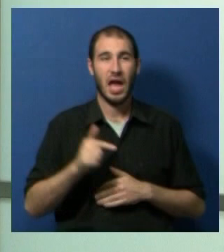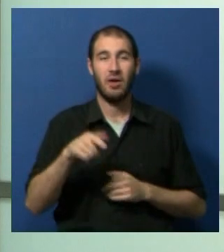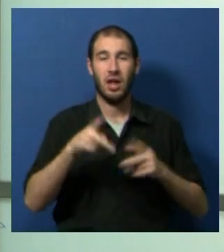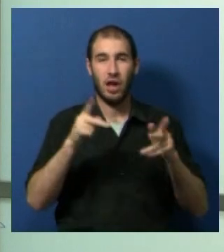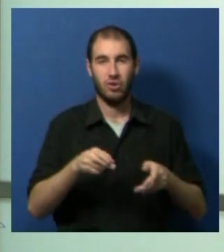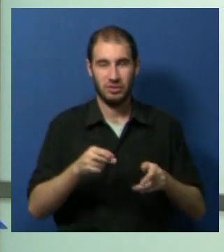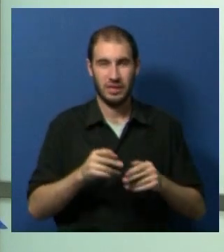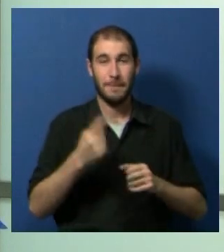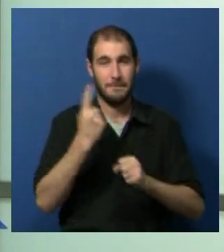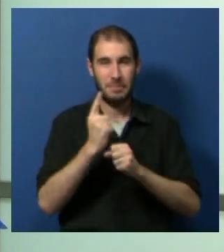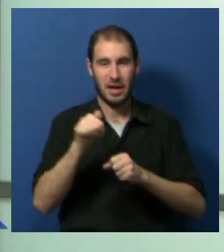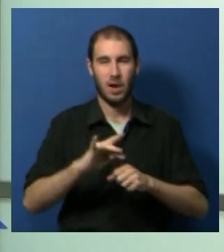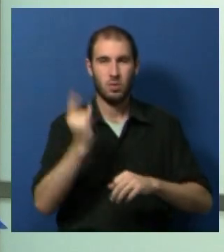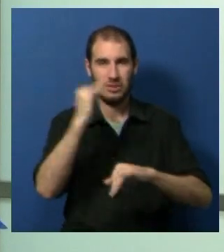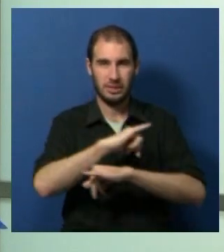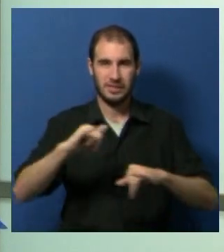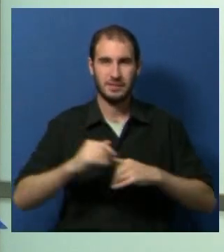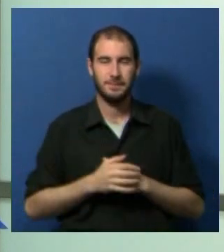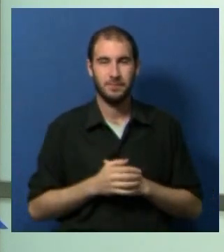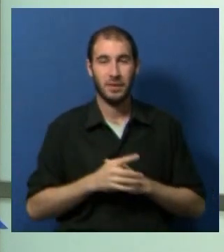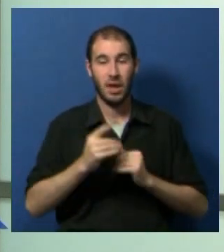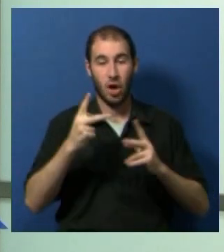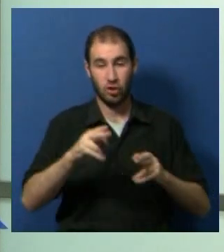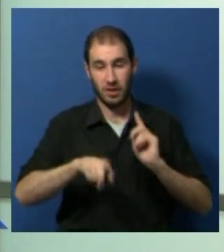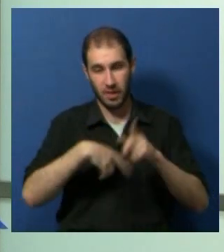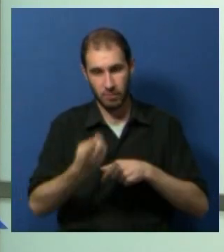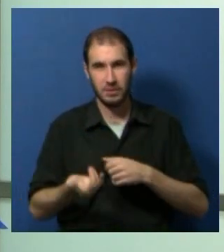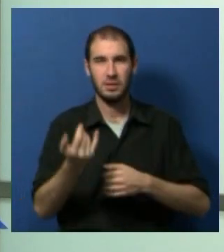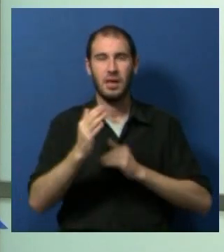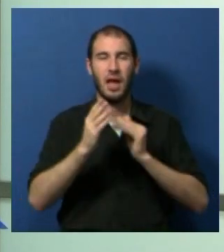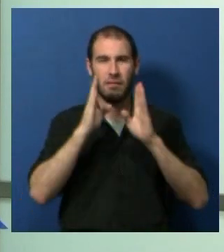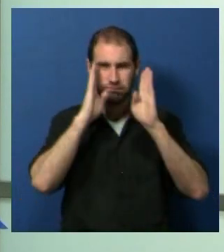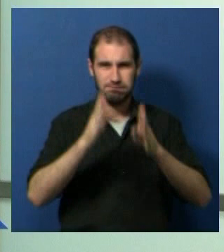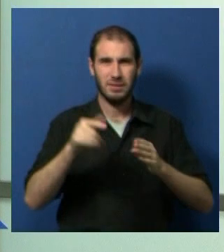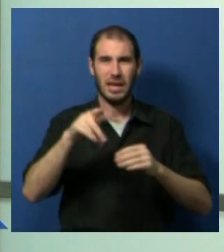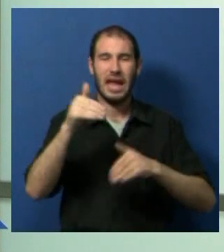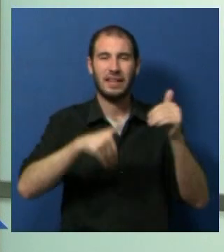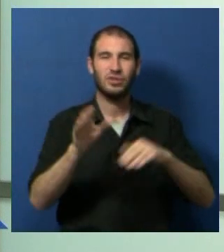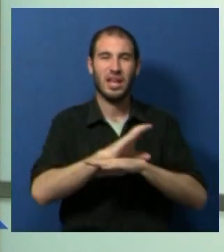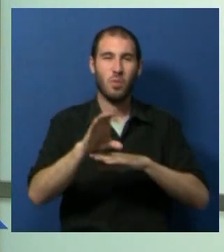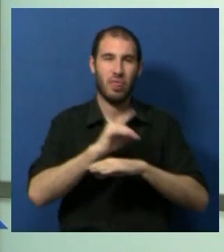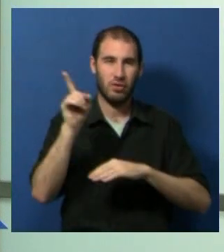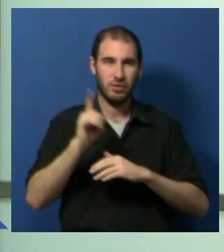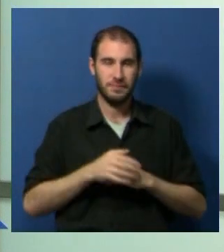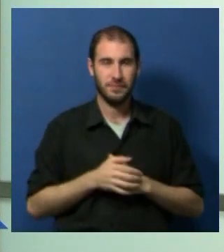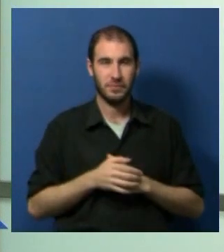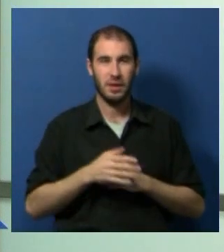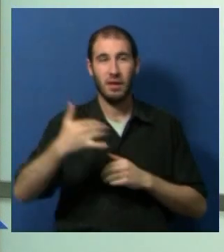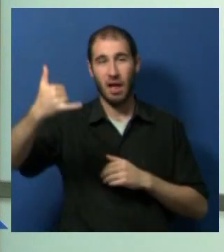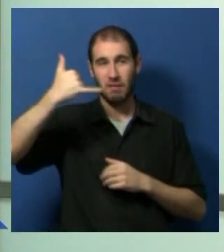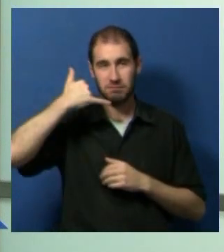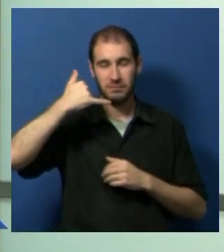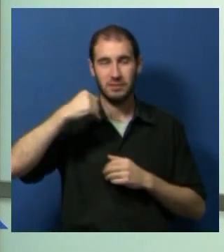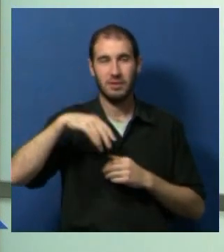Momento de pausa, la primera en Unidiversidad Noticias. Tras el corte nos metemos de lleno analizando las elecciones en Ecuador. En comunicación